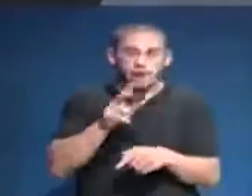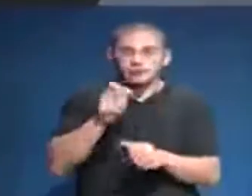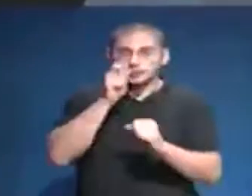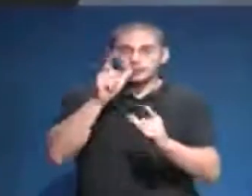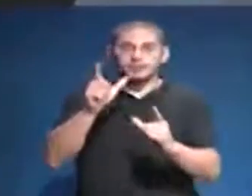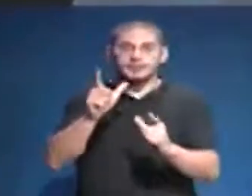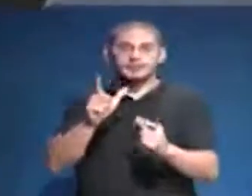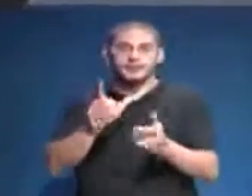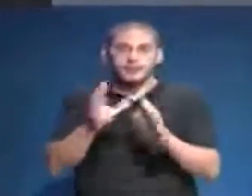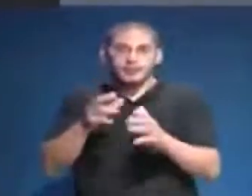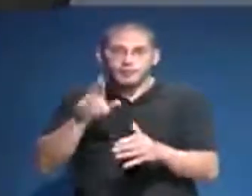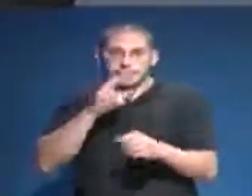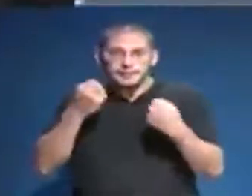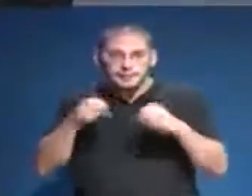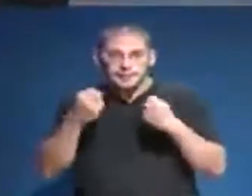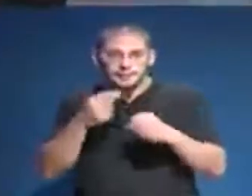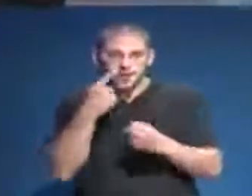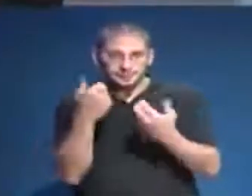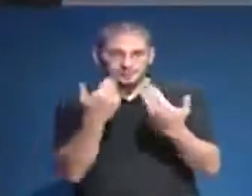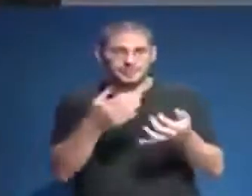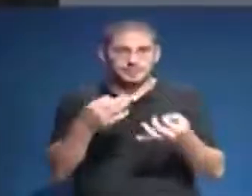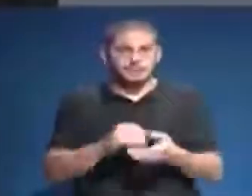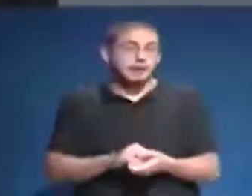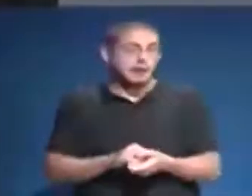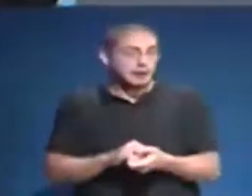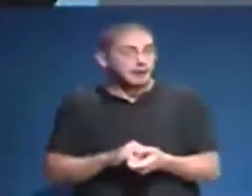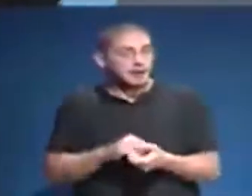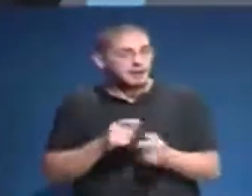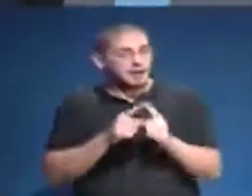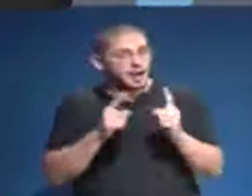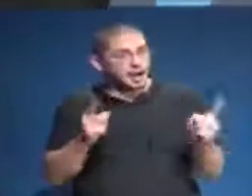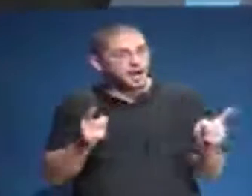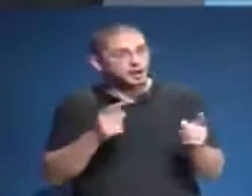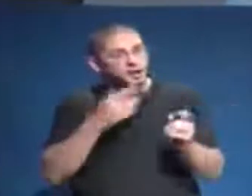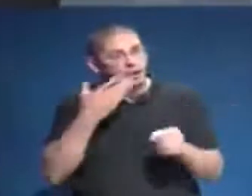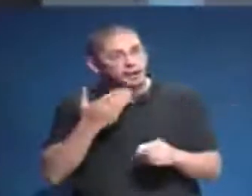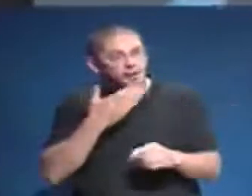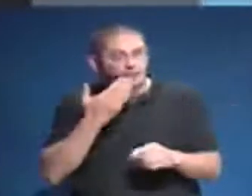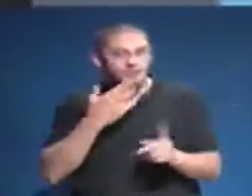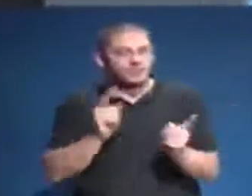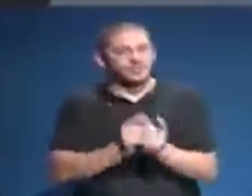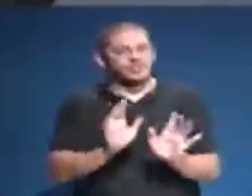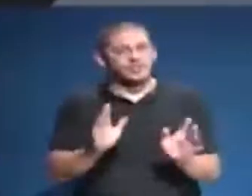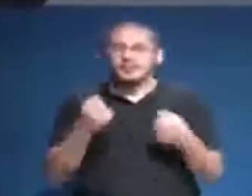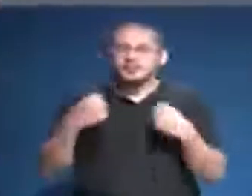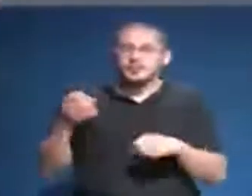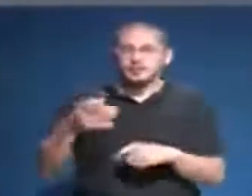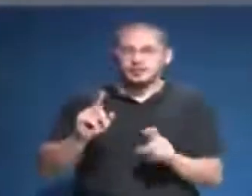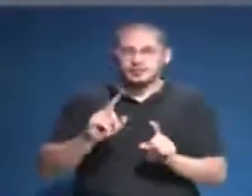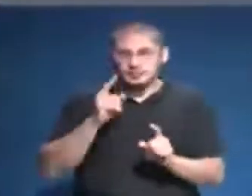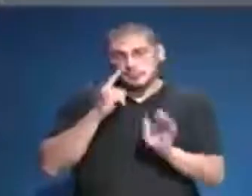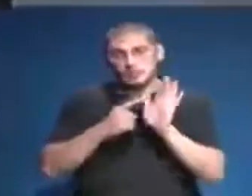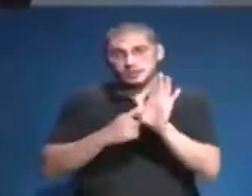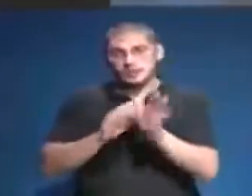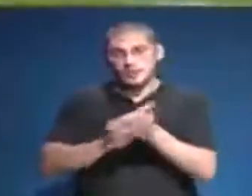un lindo acto para que practiquen en pareja. Está bien, ya lleva de presentación como 1 minuto. Deportiva no es. Pero entonces, ¿vamos? Vamos. Dale. Con